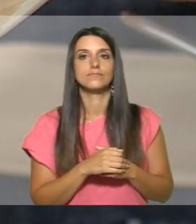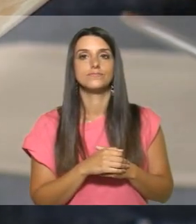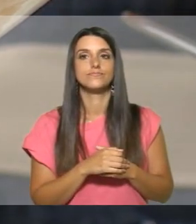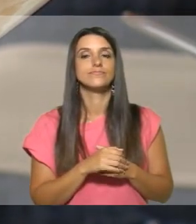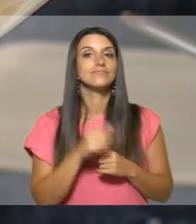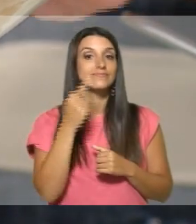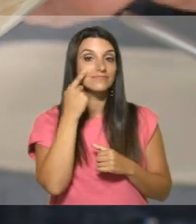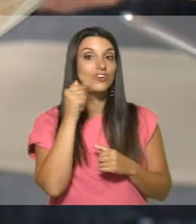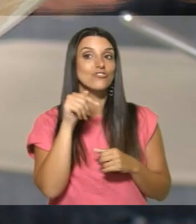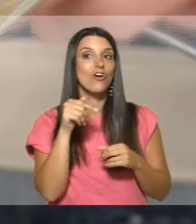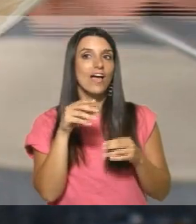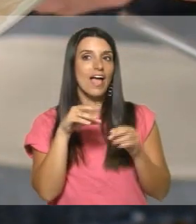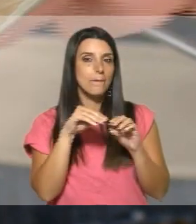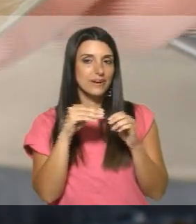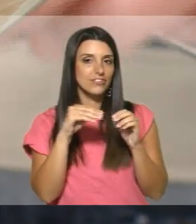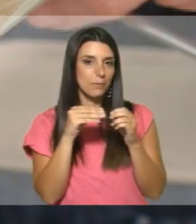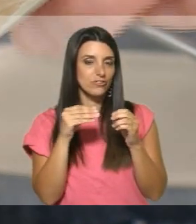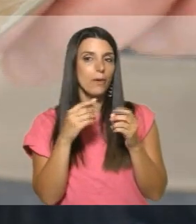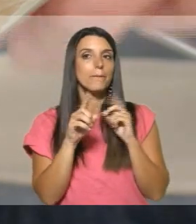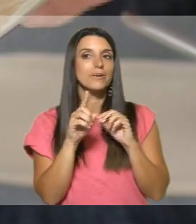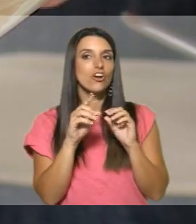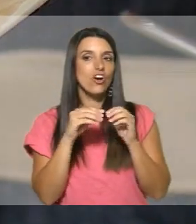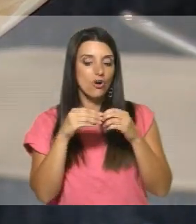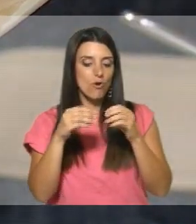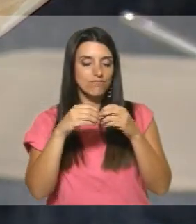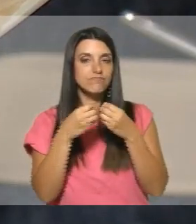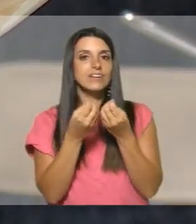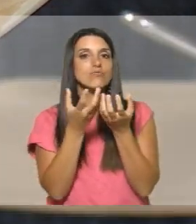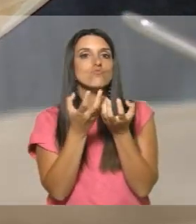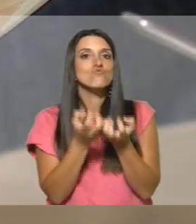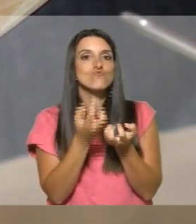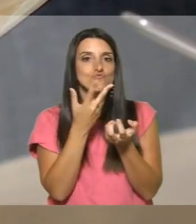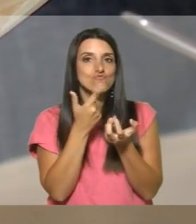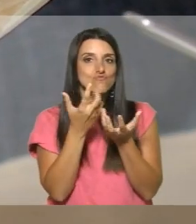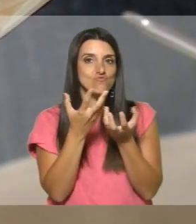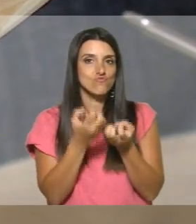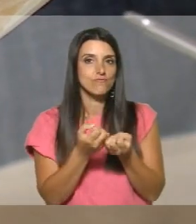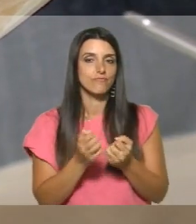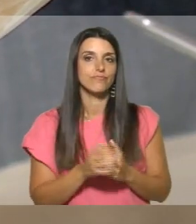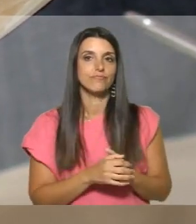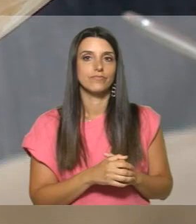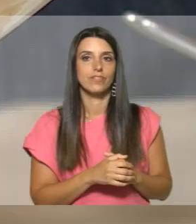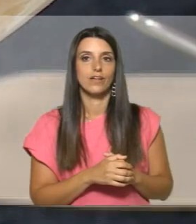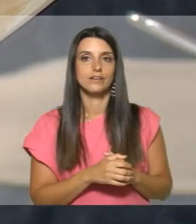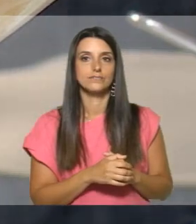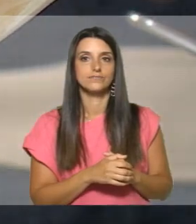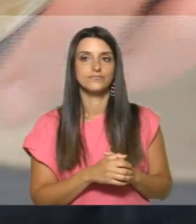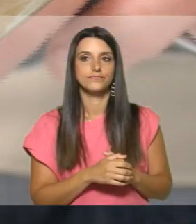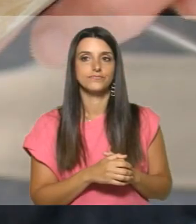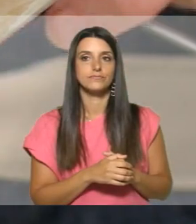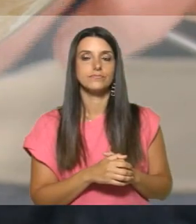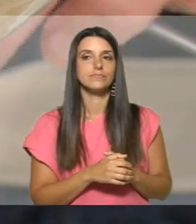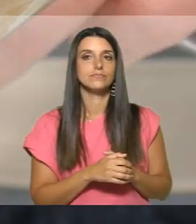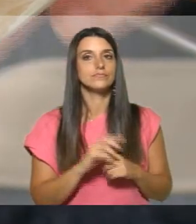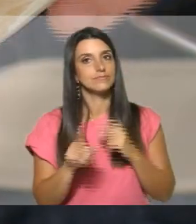bien. ¿Ves que yo las aprieto largo, pero dejé que en realidad todo el almíbar absorba la plantillita? Ahí le vamos. Y ahí le vamos